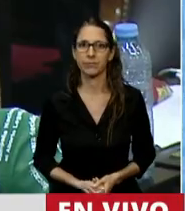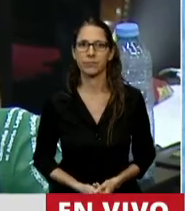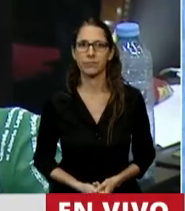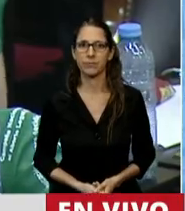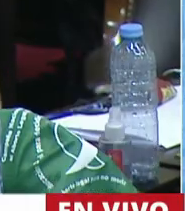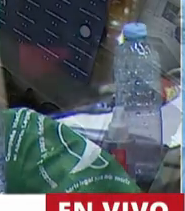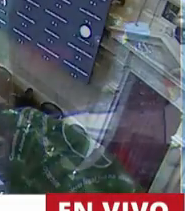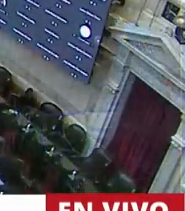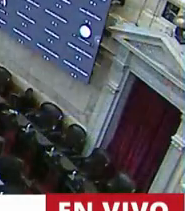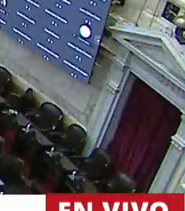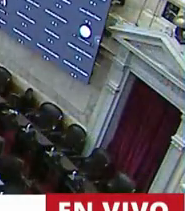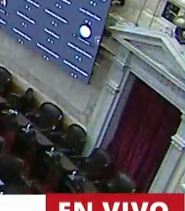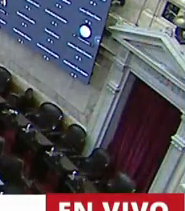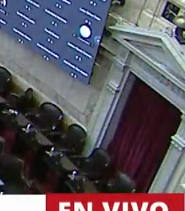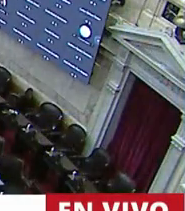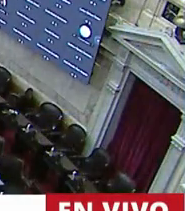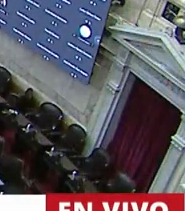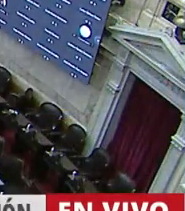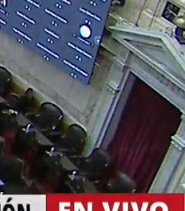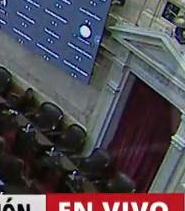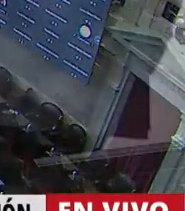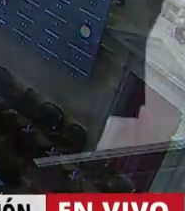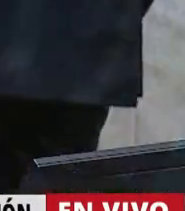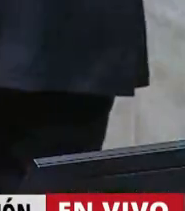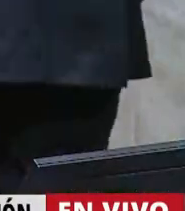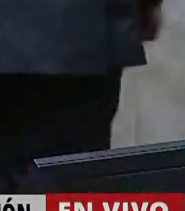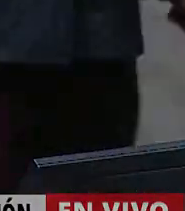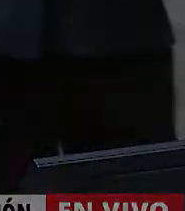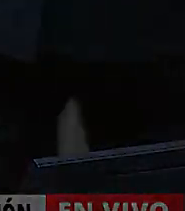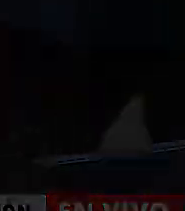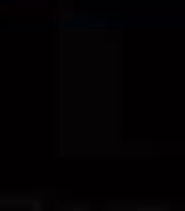Gracias, diputada Aparicio.